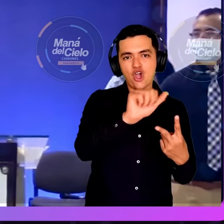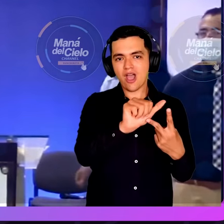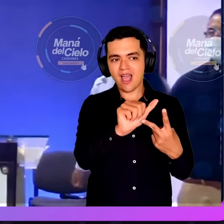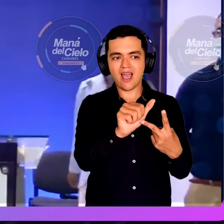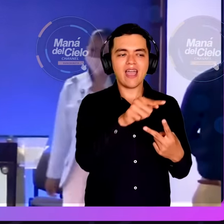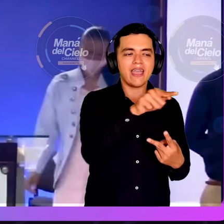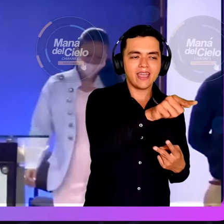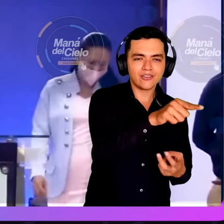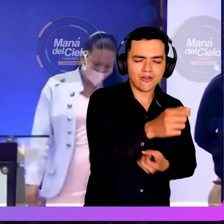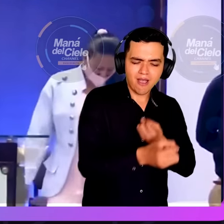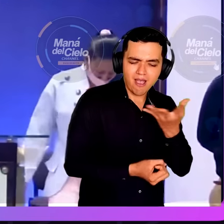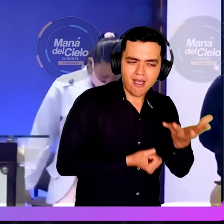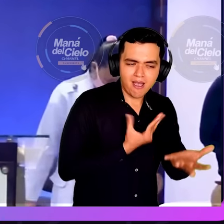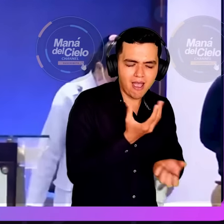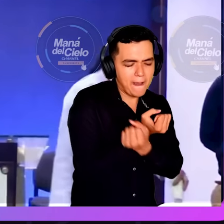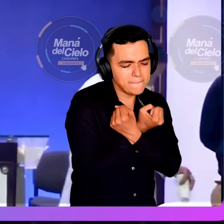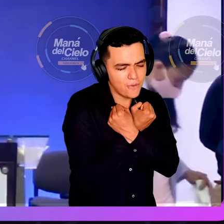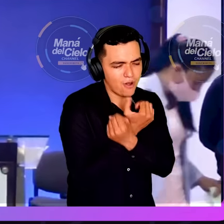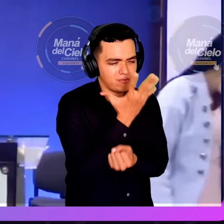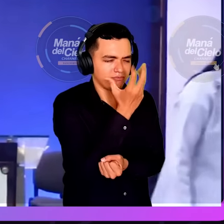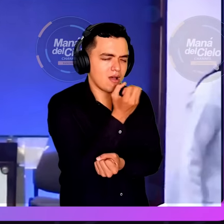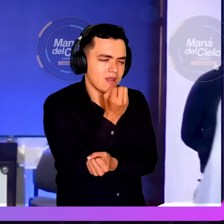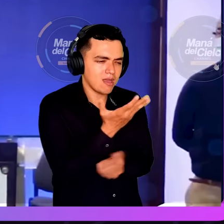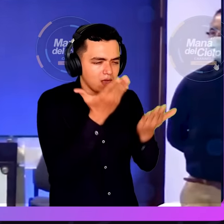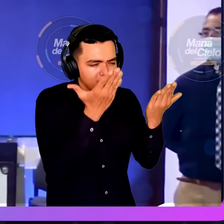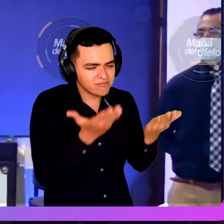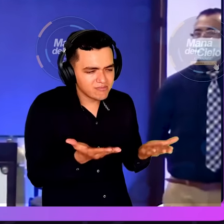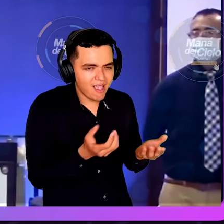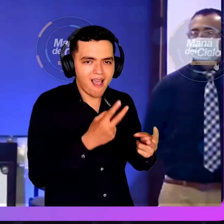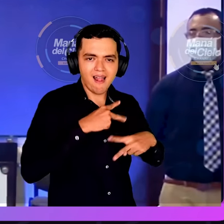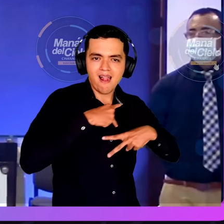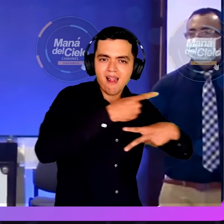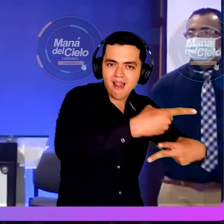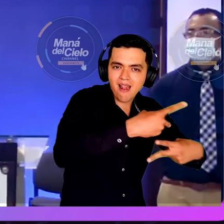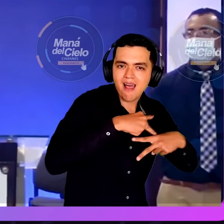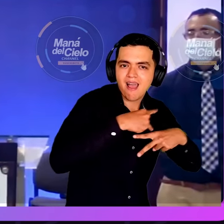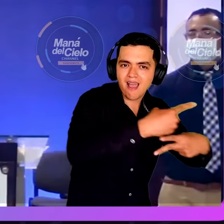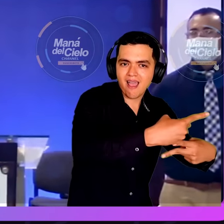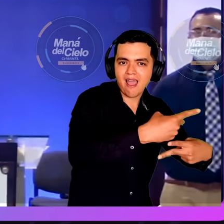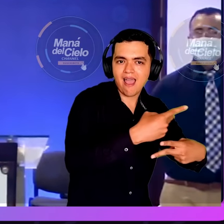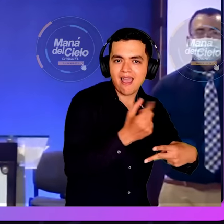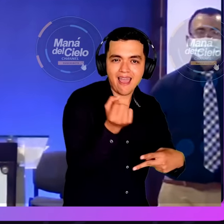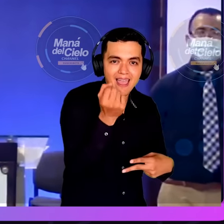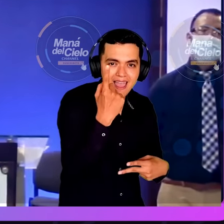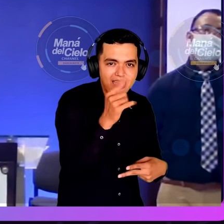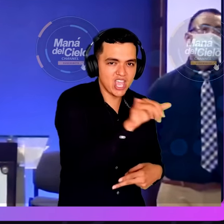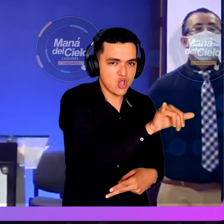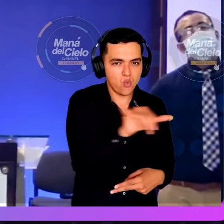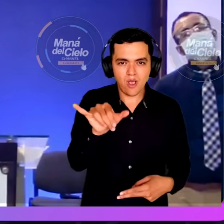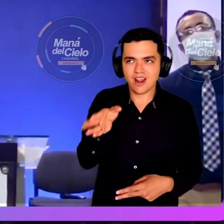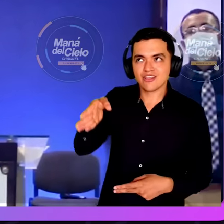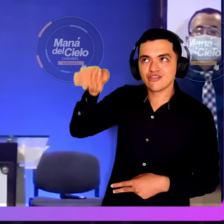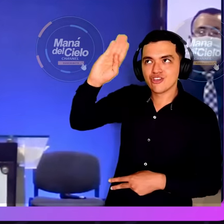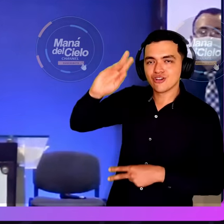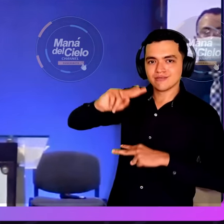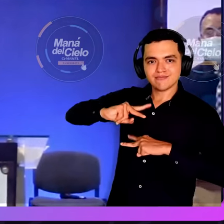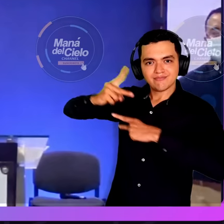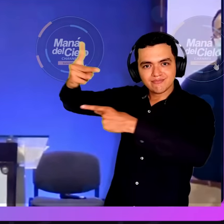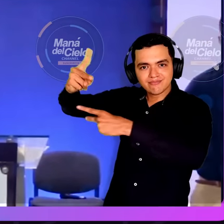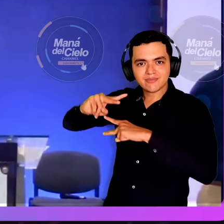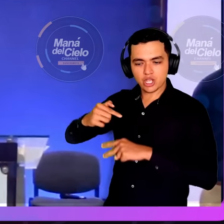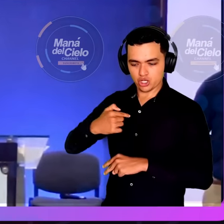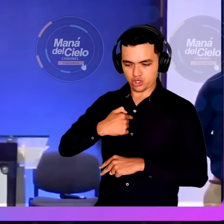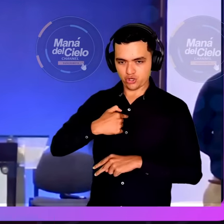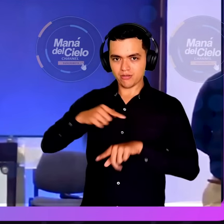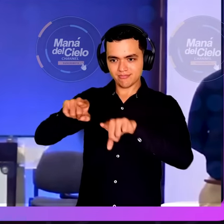cuarto matrimonial, hermanos, hay un cuarto que se llama el cuarto matrimonial, y en ese cuarto está la privacidad de ese par de personas. Y cuando ellos están